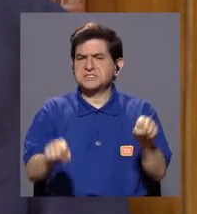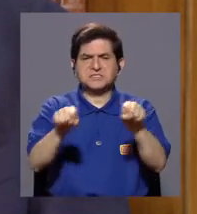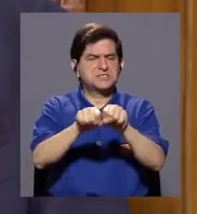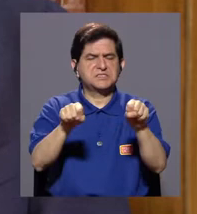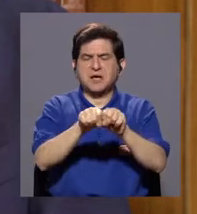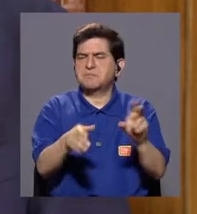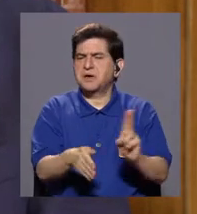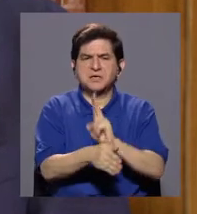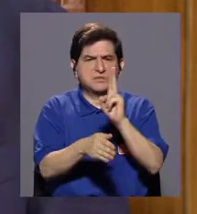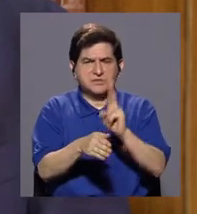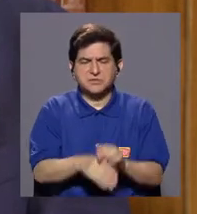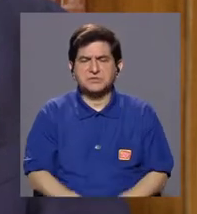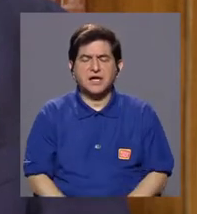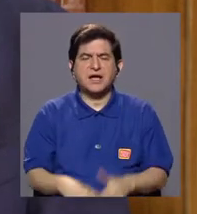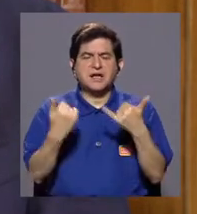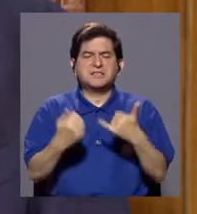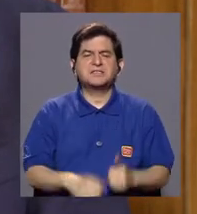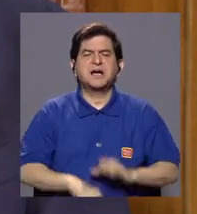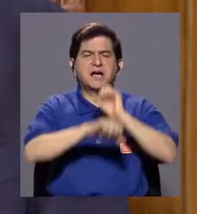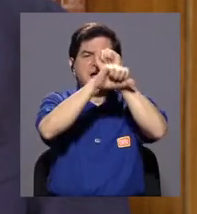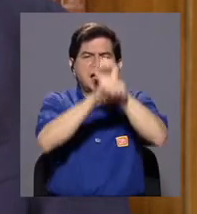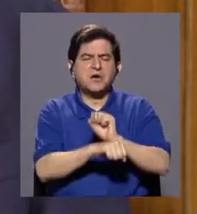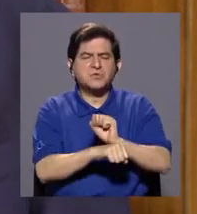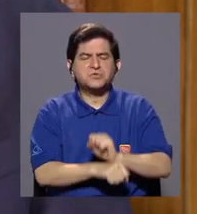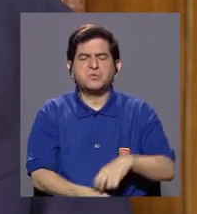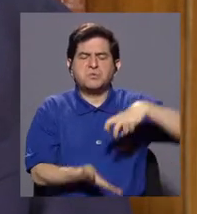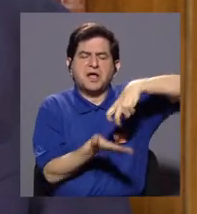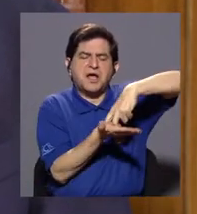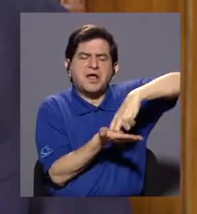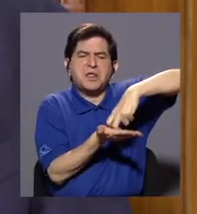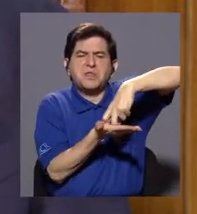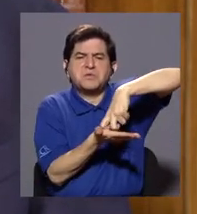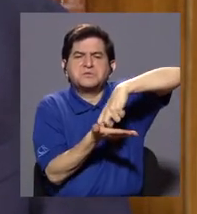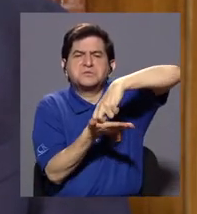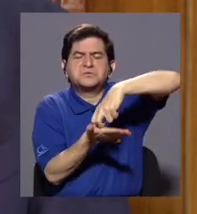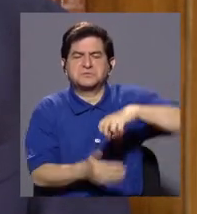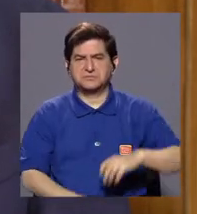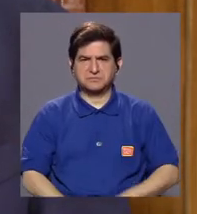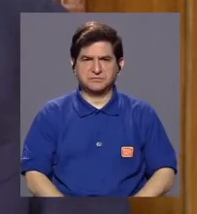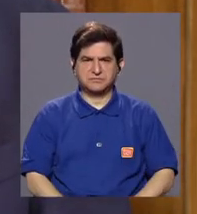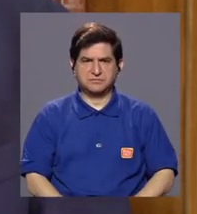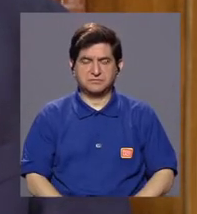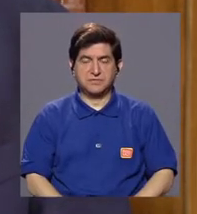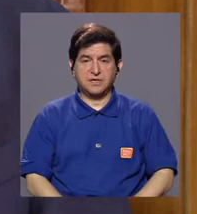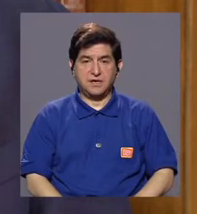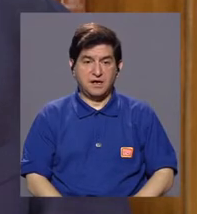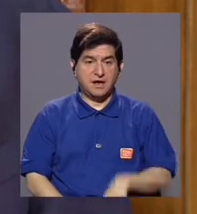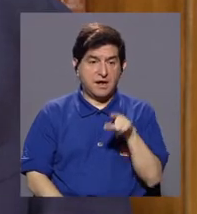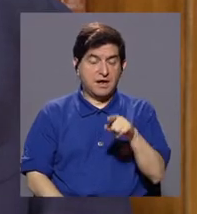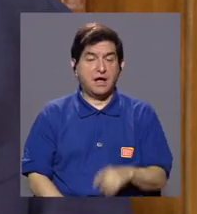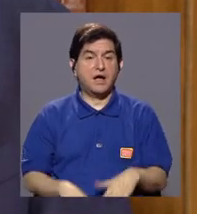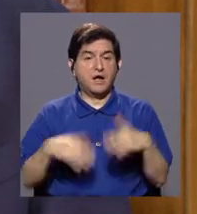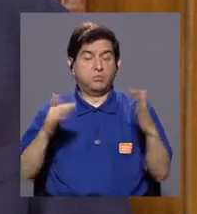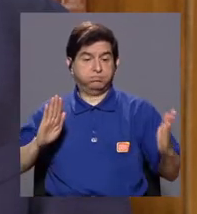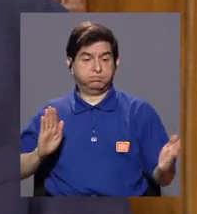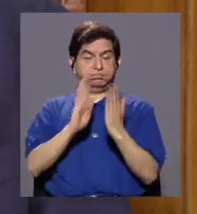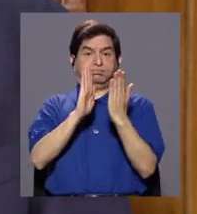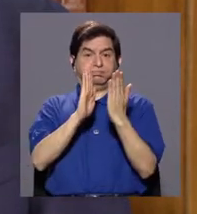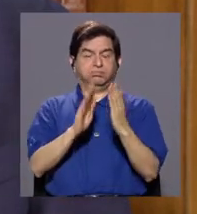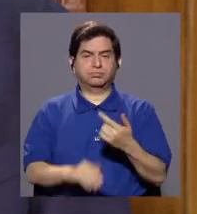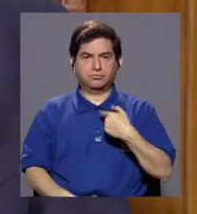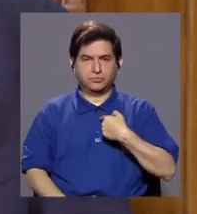porque se acostumbró a andar de rodillas. Así es que había mucho de osadía